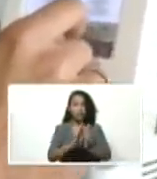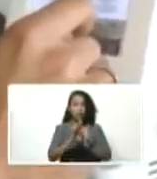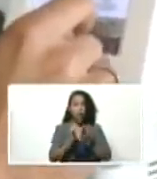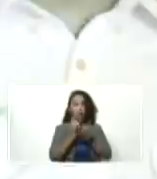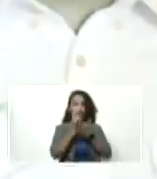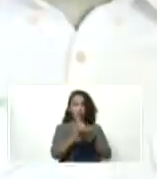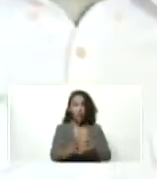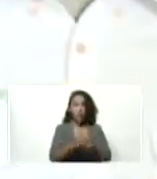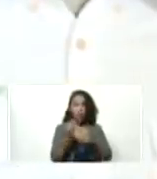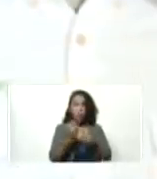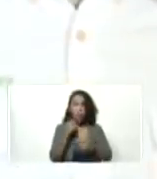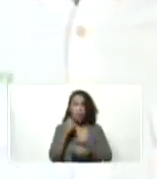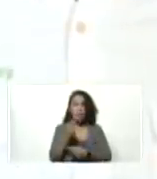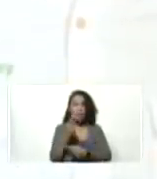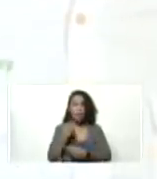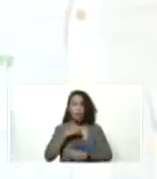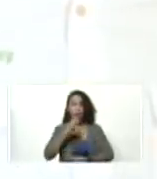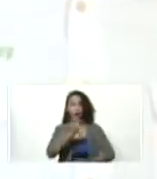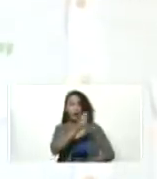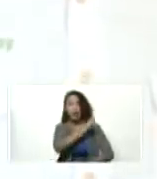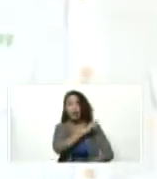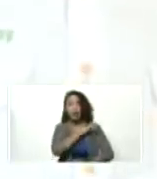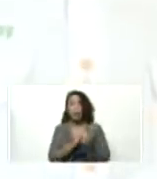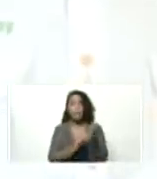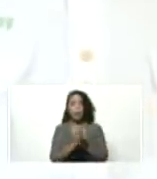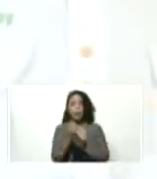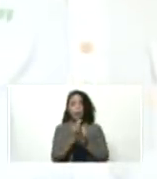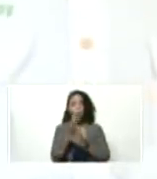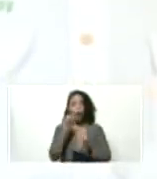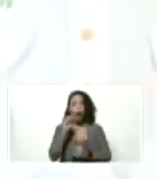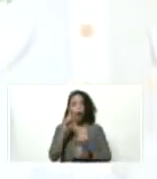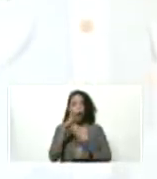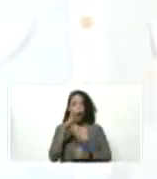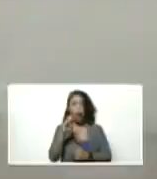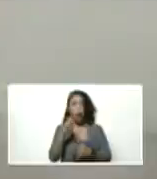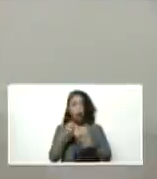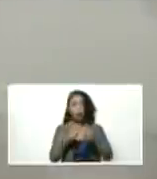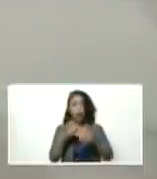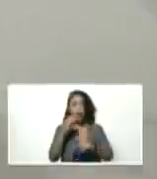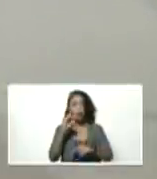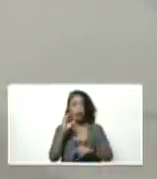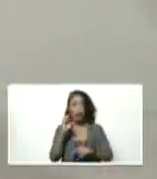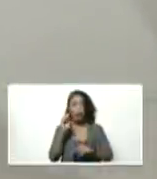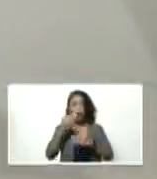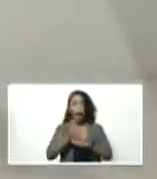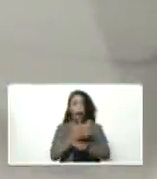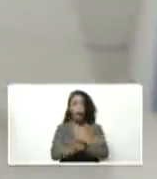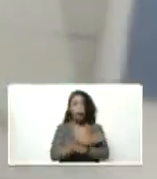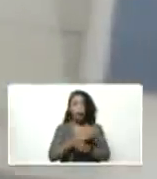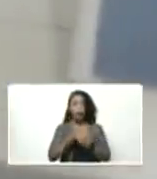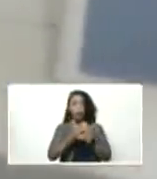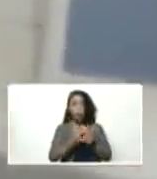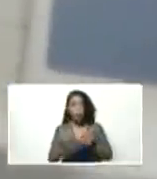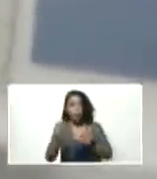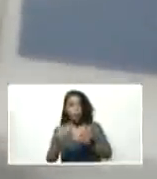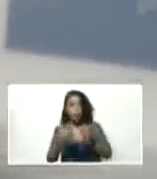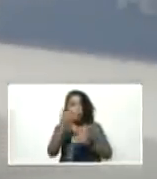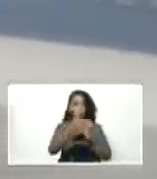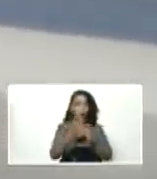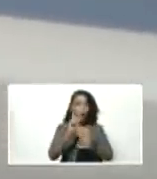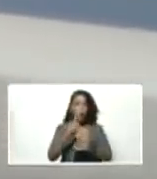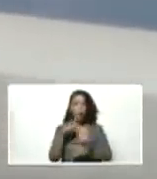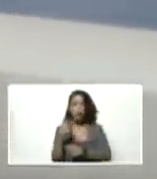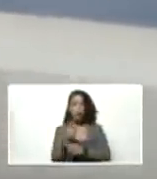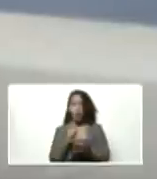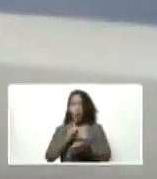y como decía nuestra gerente de emprendimiento, Alexandra, antes, durante y después. No es solo un financiamiento, presidente, que se le